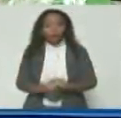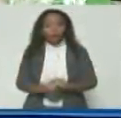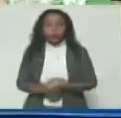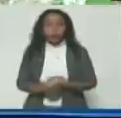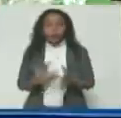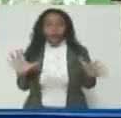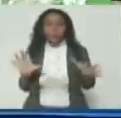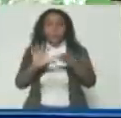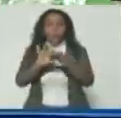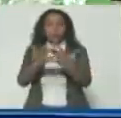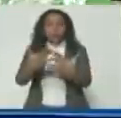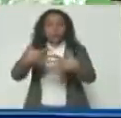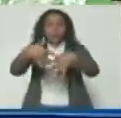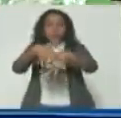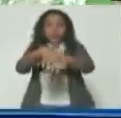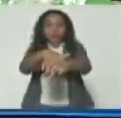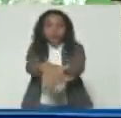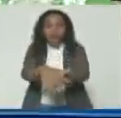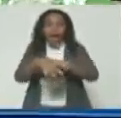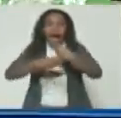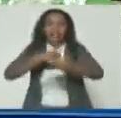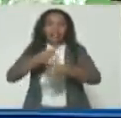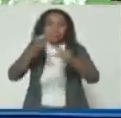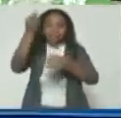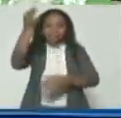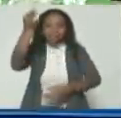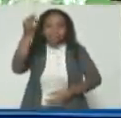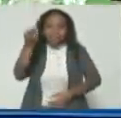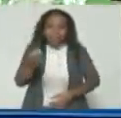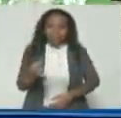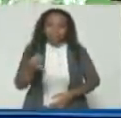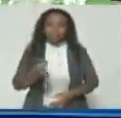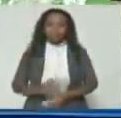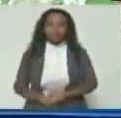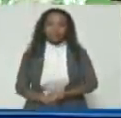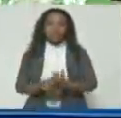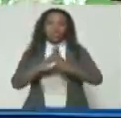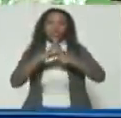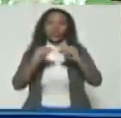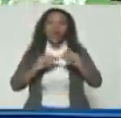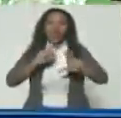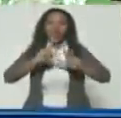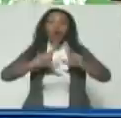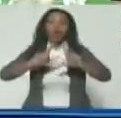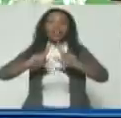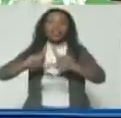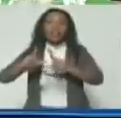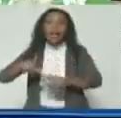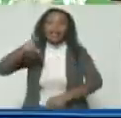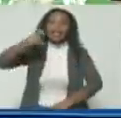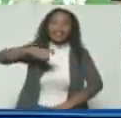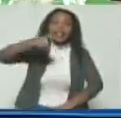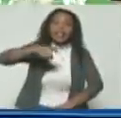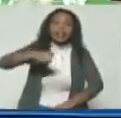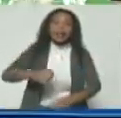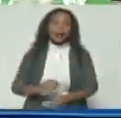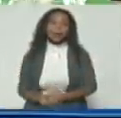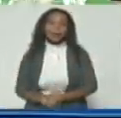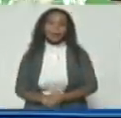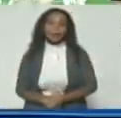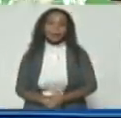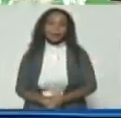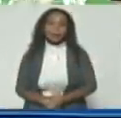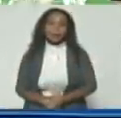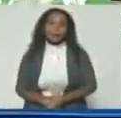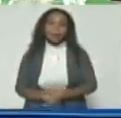combinar, adecuar, asegurar toda la logística necesaria, en